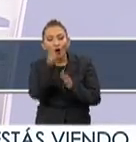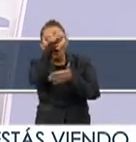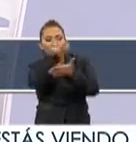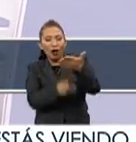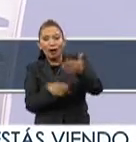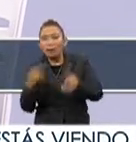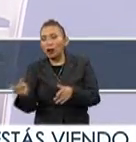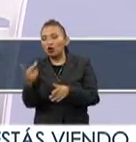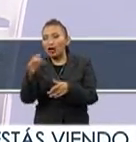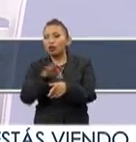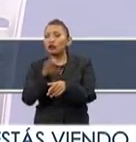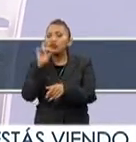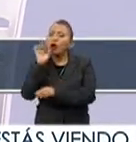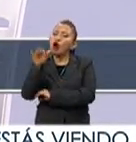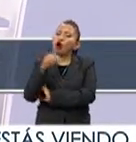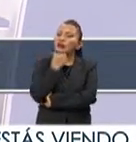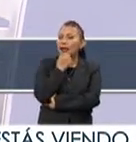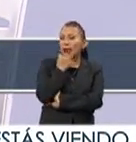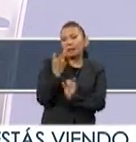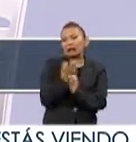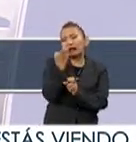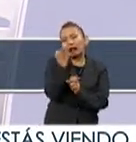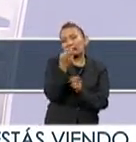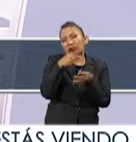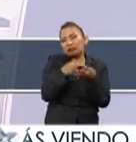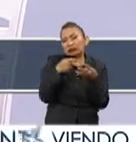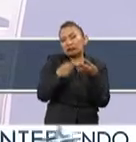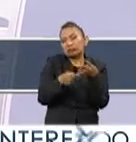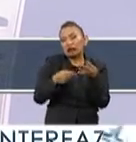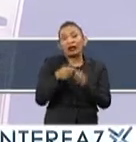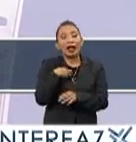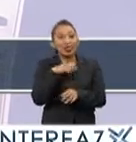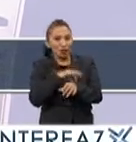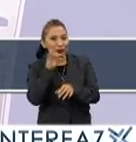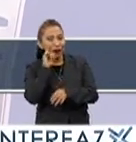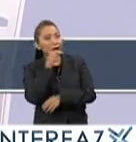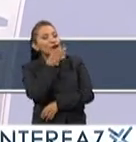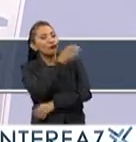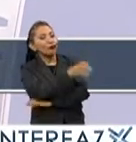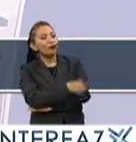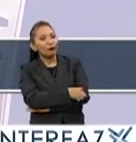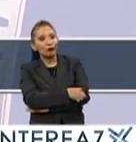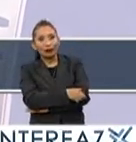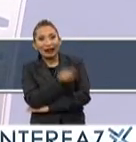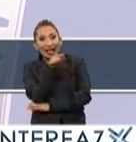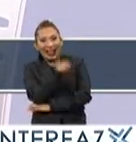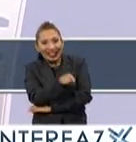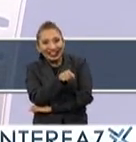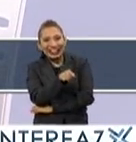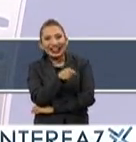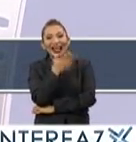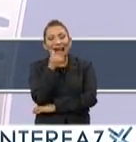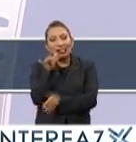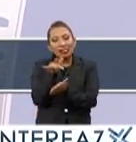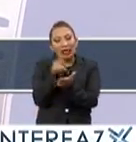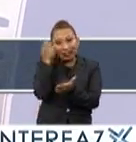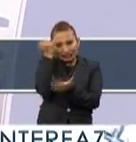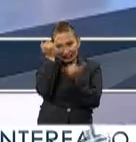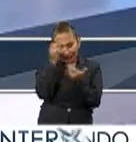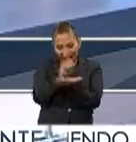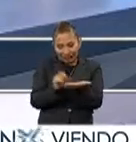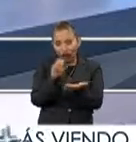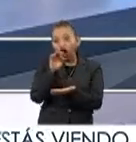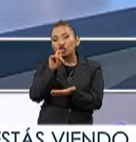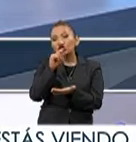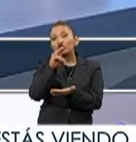le preguntan a una doctora, oiga doctora, me ha pasado esto, etcétera, y les contesta. Entonces, a partir de ahí, él construyó el